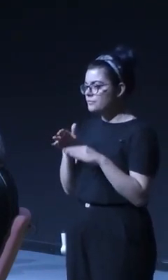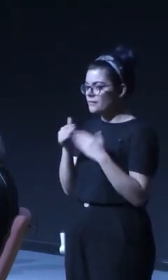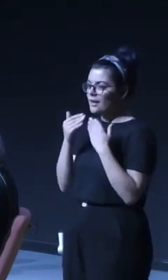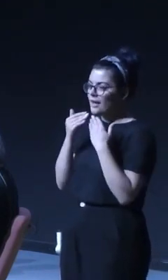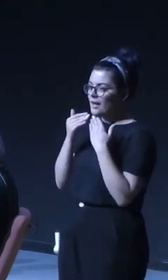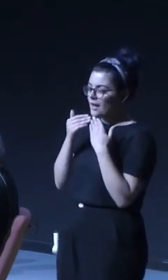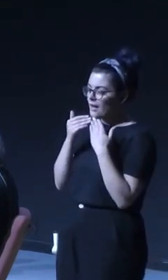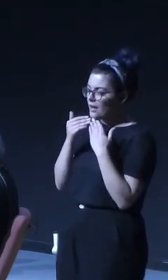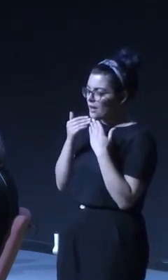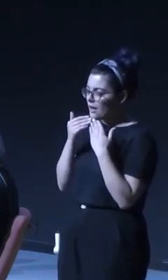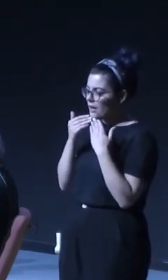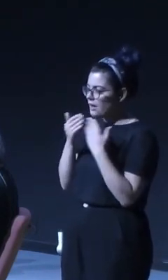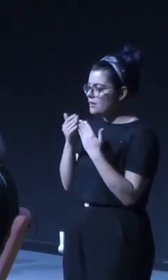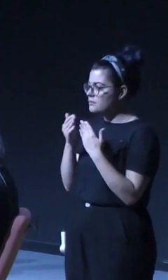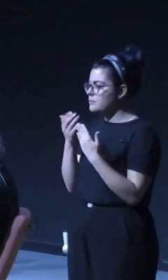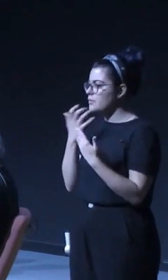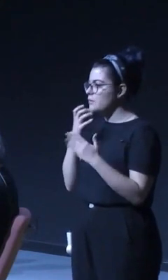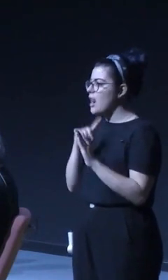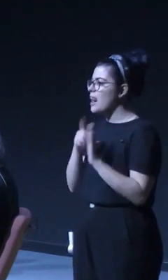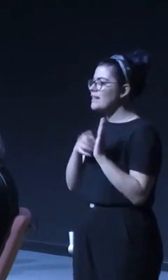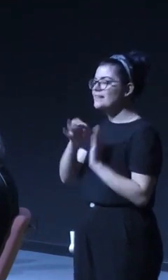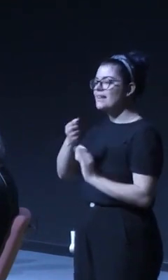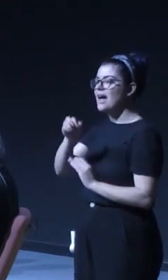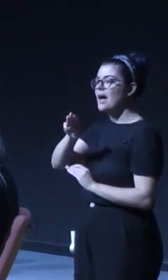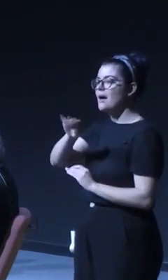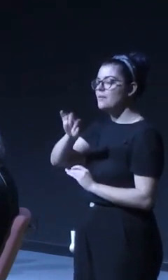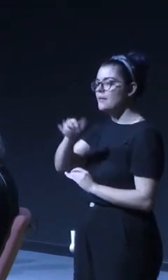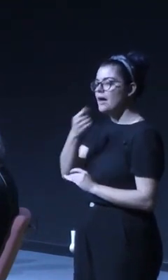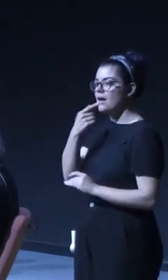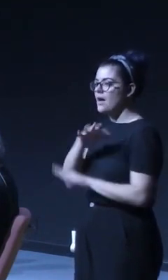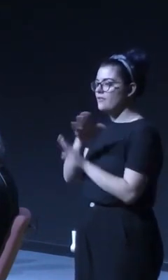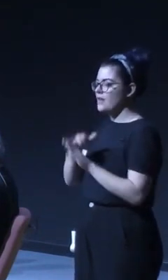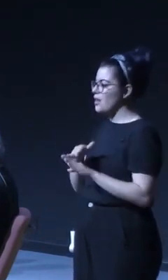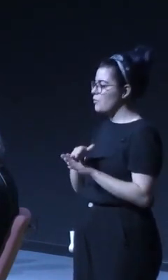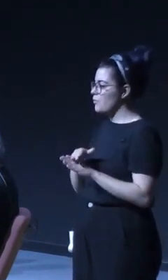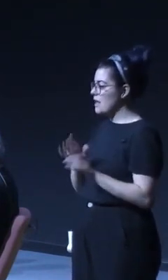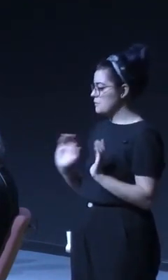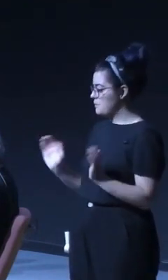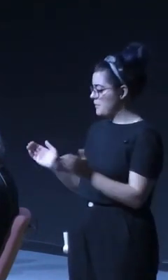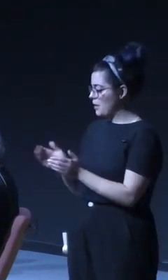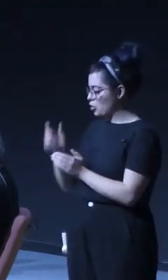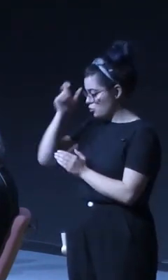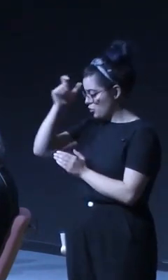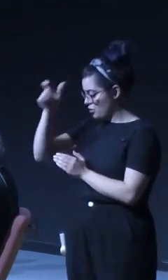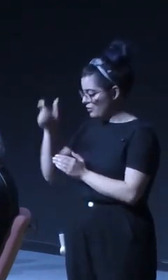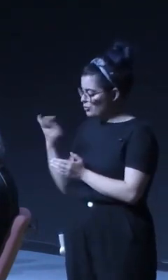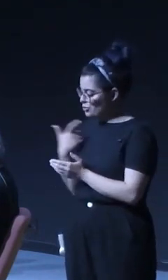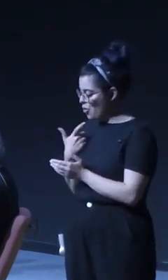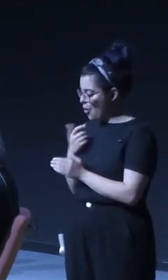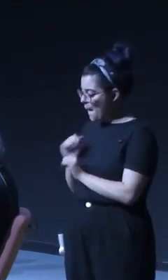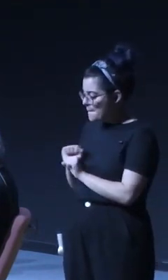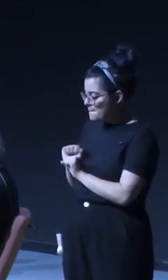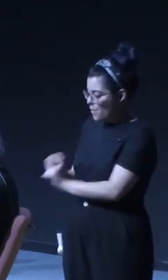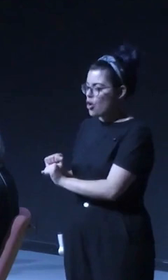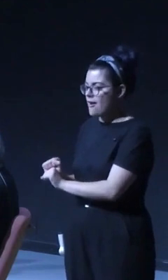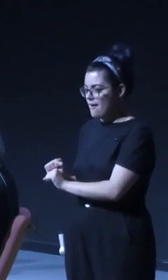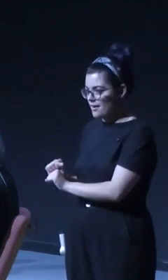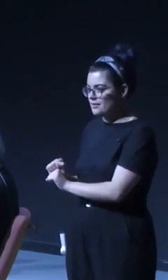de la ley Tapia, por ejemplo, dejan sin opción a los pequeños municipios para votar sobre sus propios